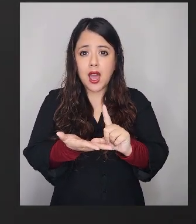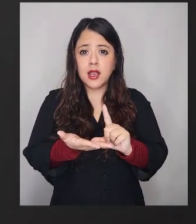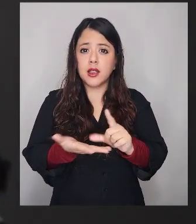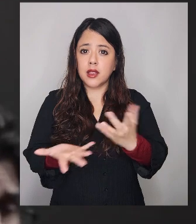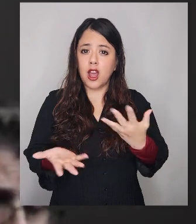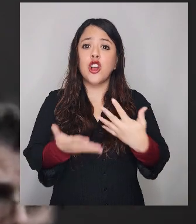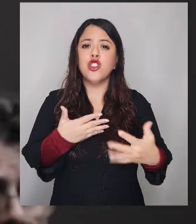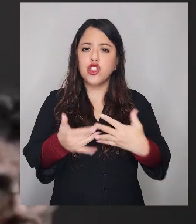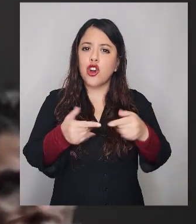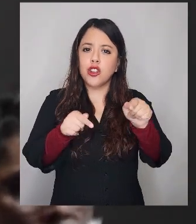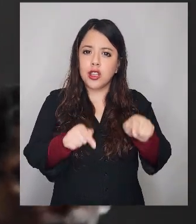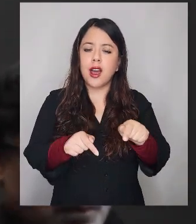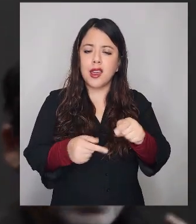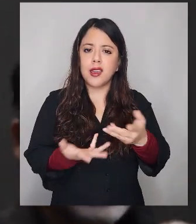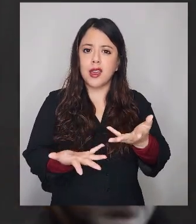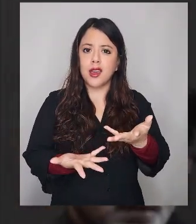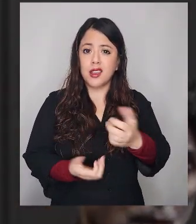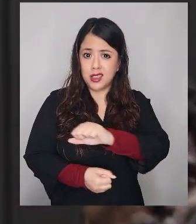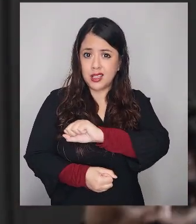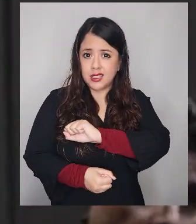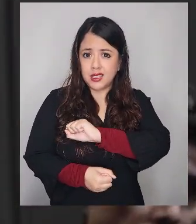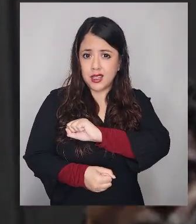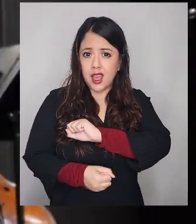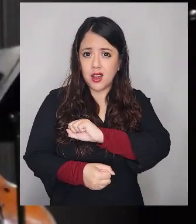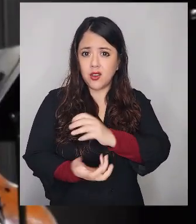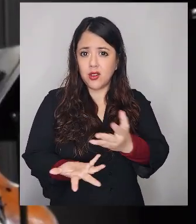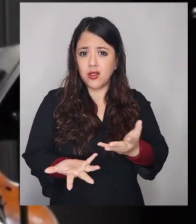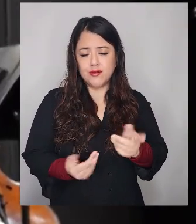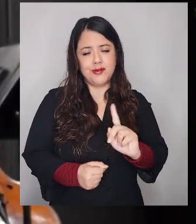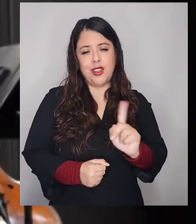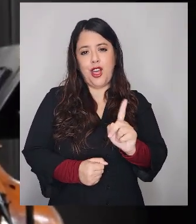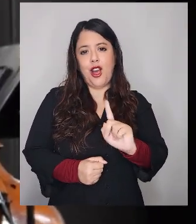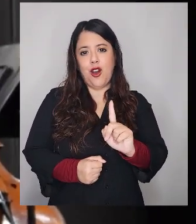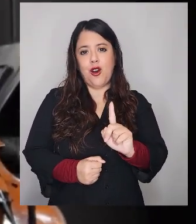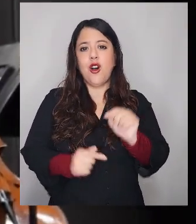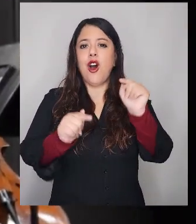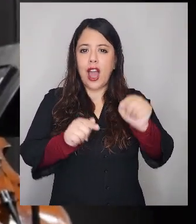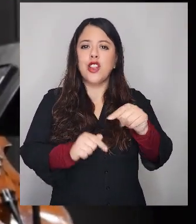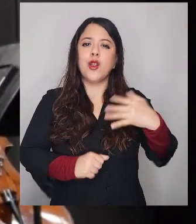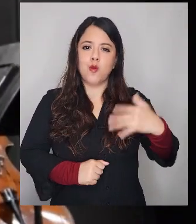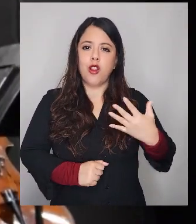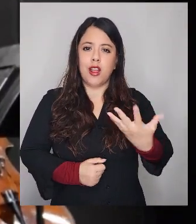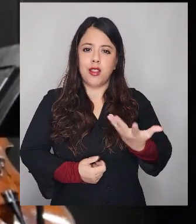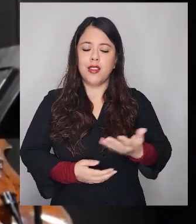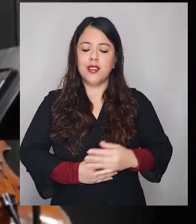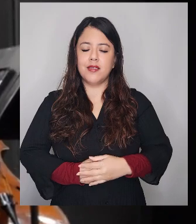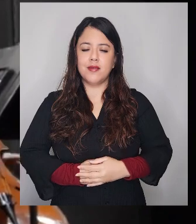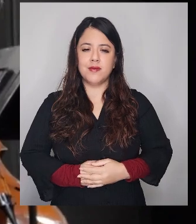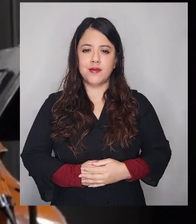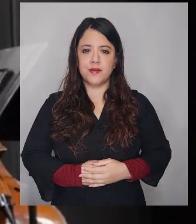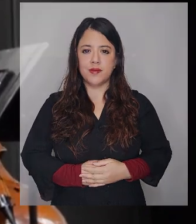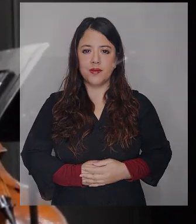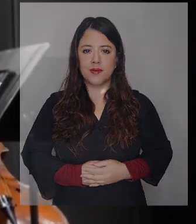que no esté todos los teatros importantes y los centros culturales en el centro de Santiago. Me parece muy importante.